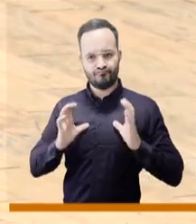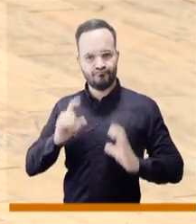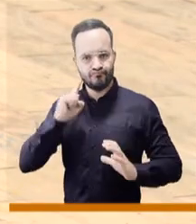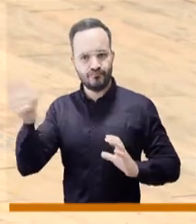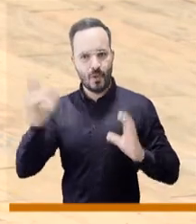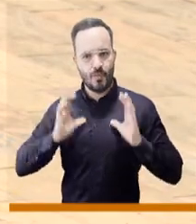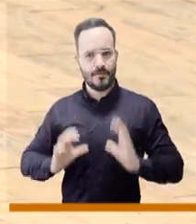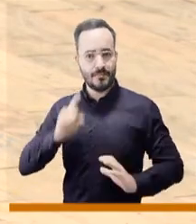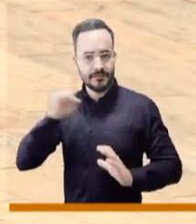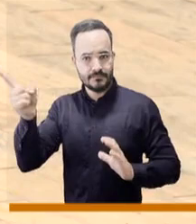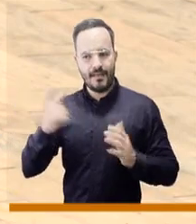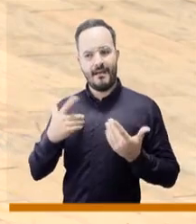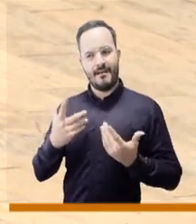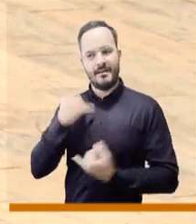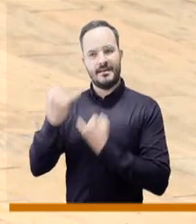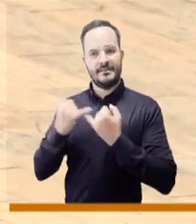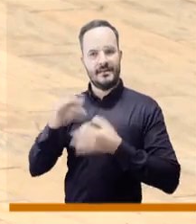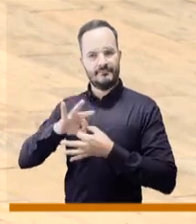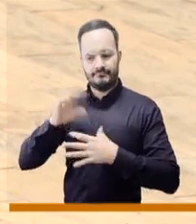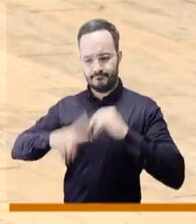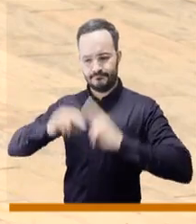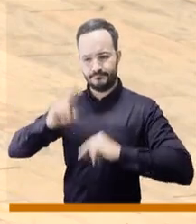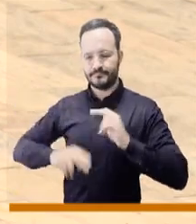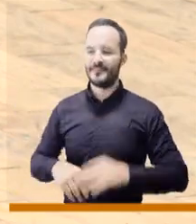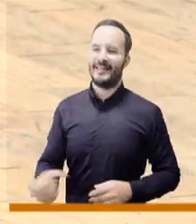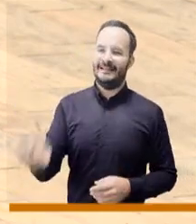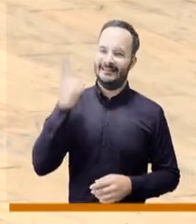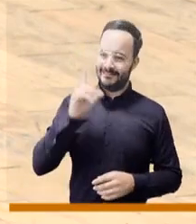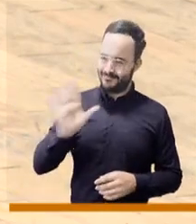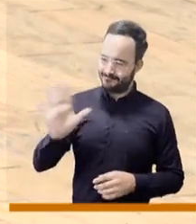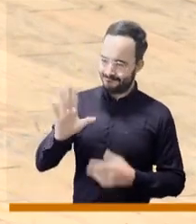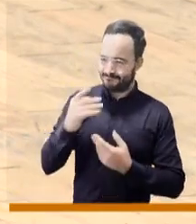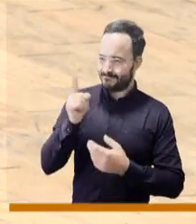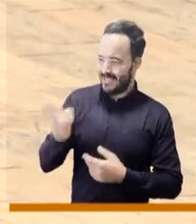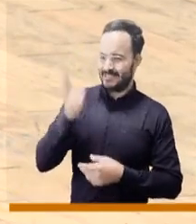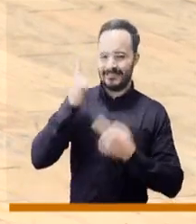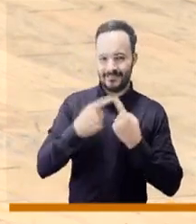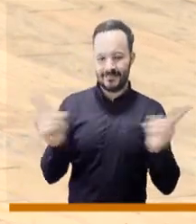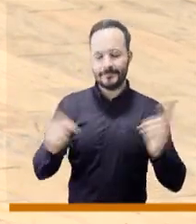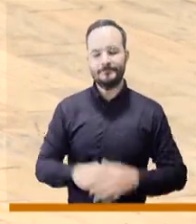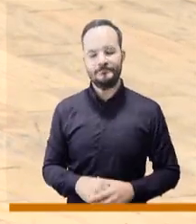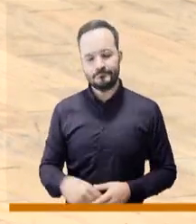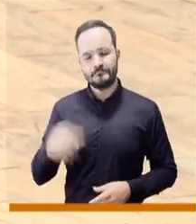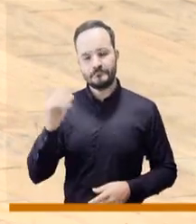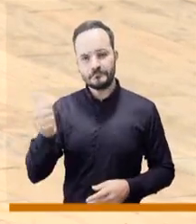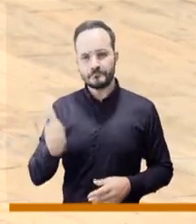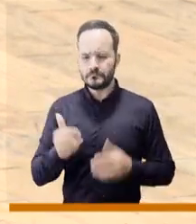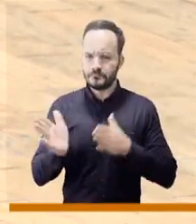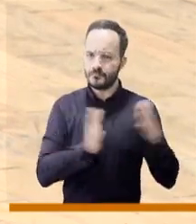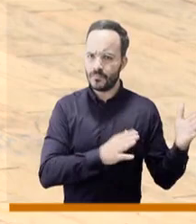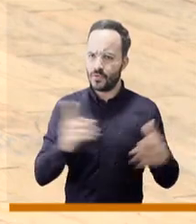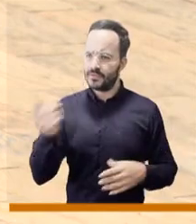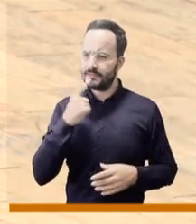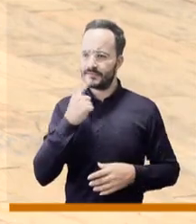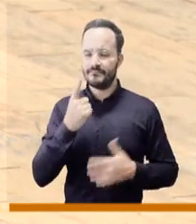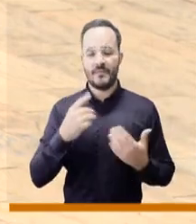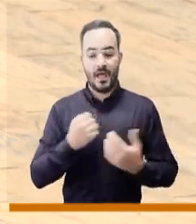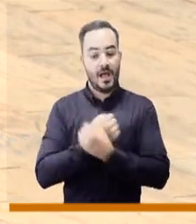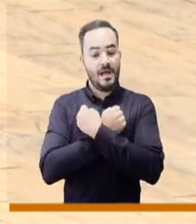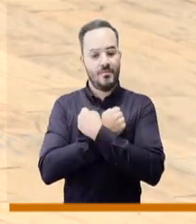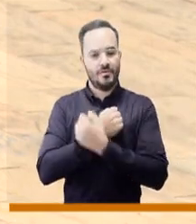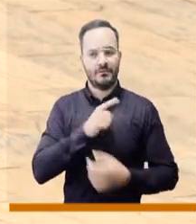esa construcción de identidad. Dicen ustedes también, Tefa, que llegaron como defensoras del amor, y usted